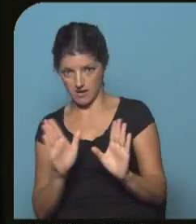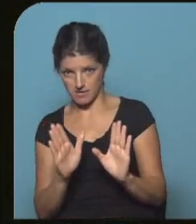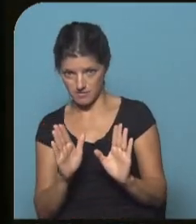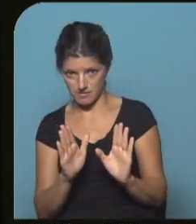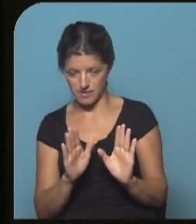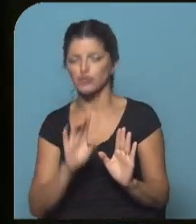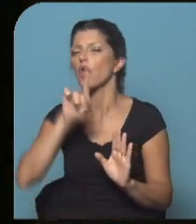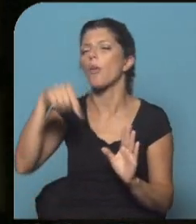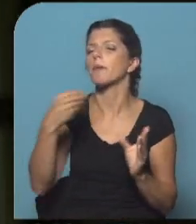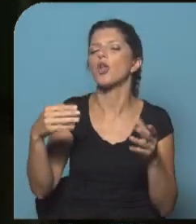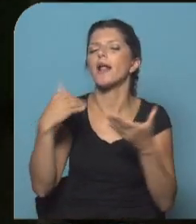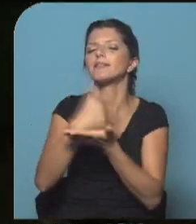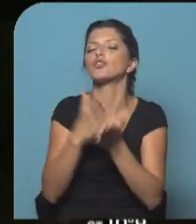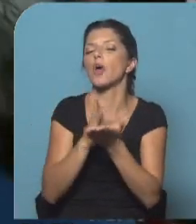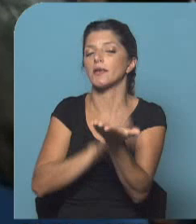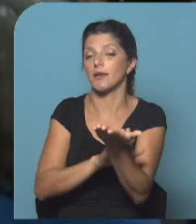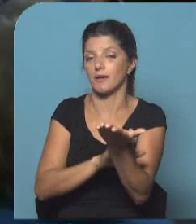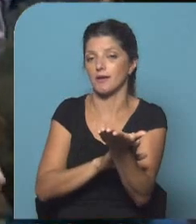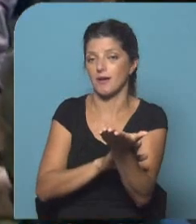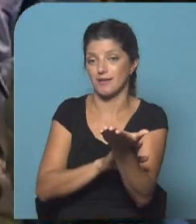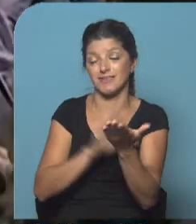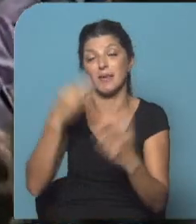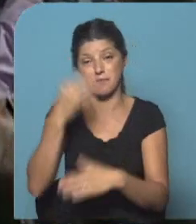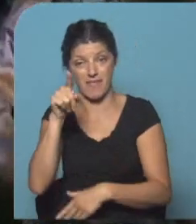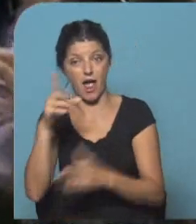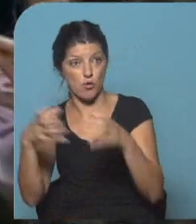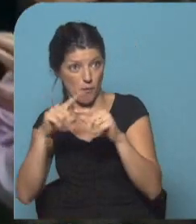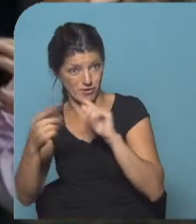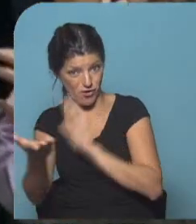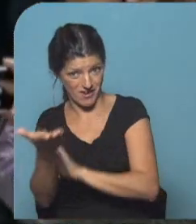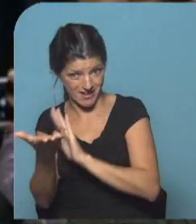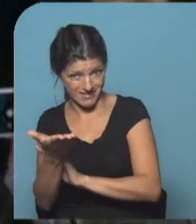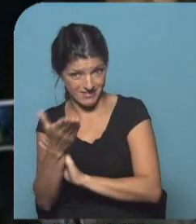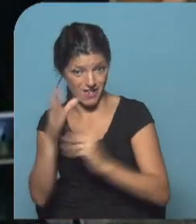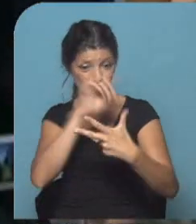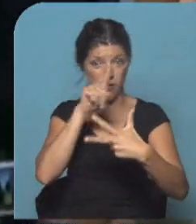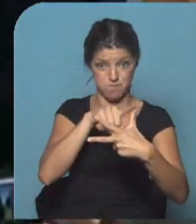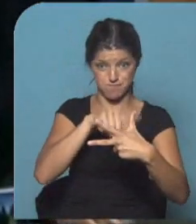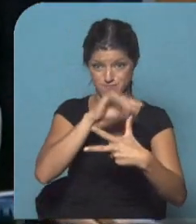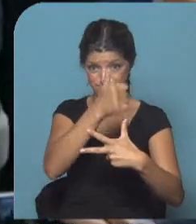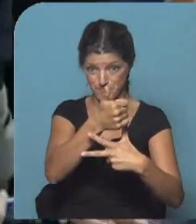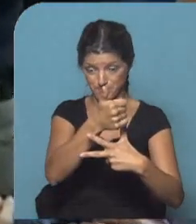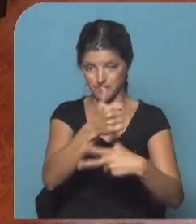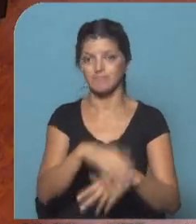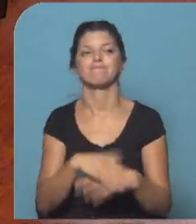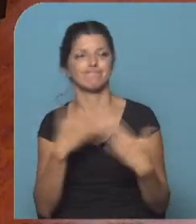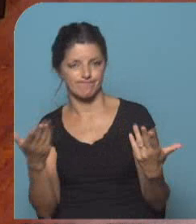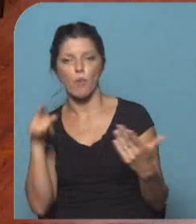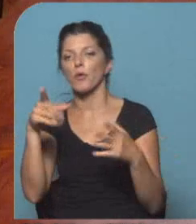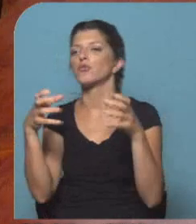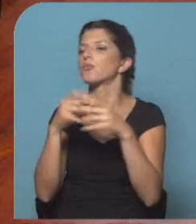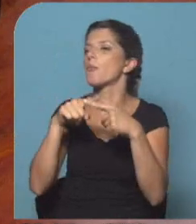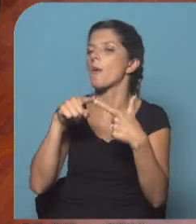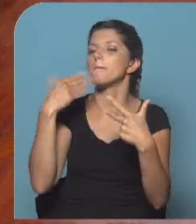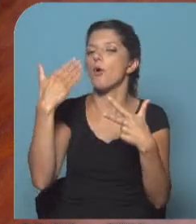izquierda, vino por derecha. Exactamente. Que es el caso de Ciudadanos. Y bueno, y esta es la otra gran derrota que tiene Podemos. Perdió hasta ese sitio,